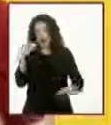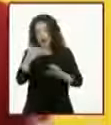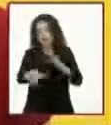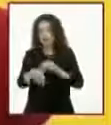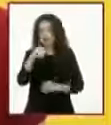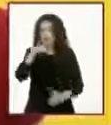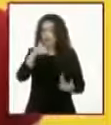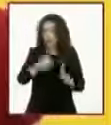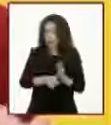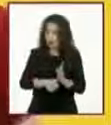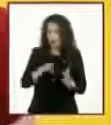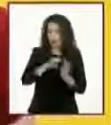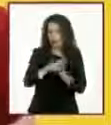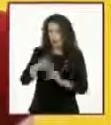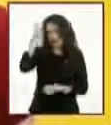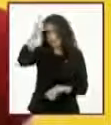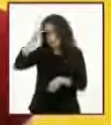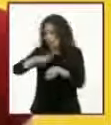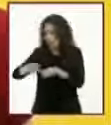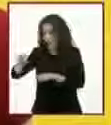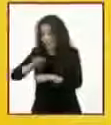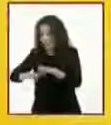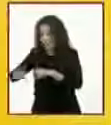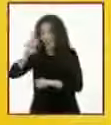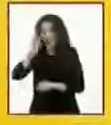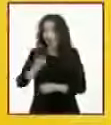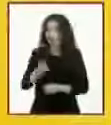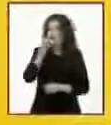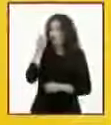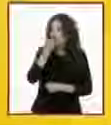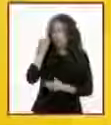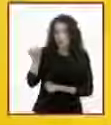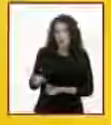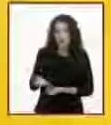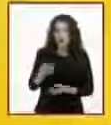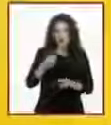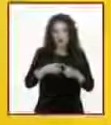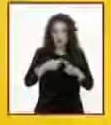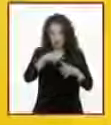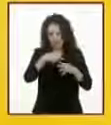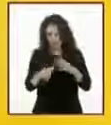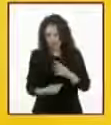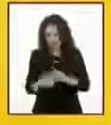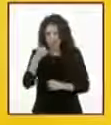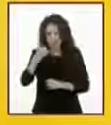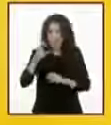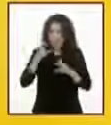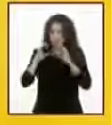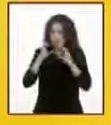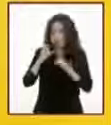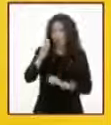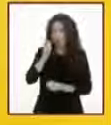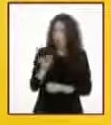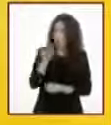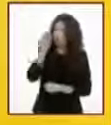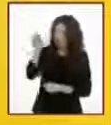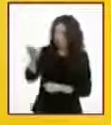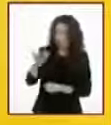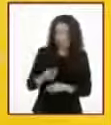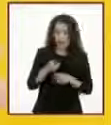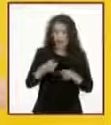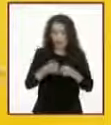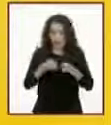empresa o de un colegio, al jefe directo, etc. Y la situación comunicativa: solicitar, informar, invitar,